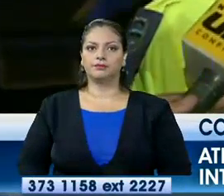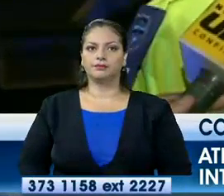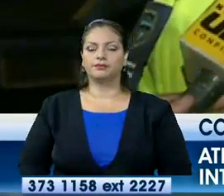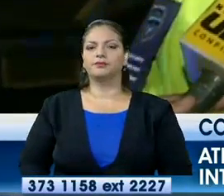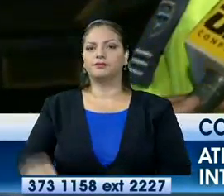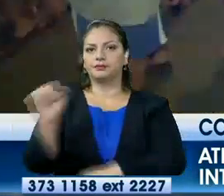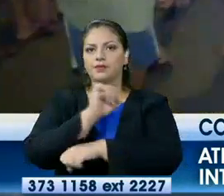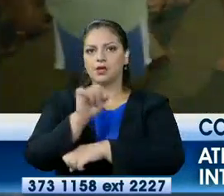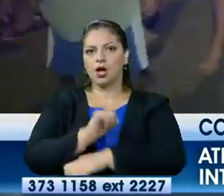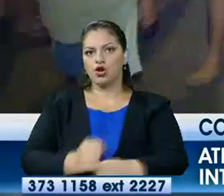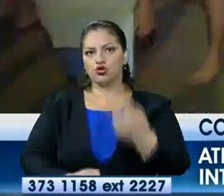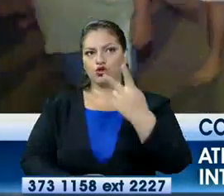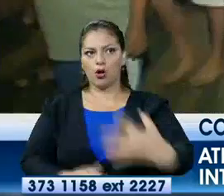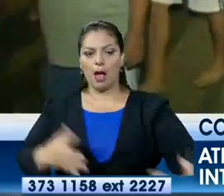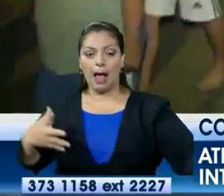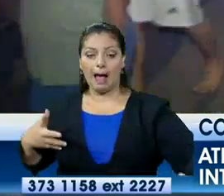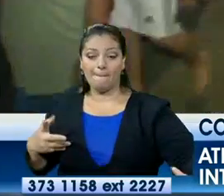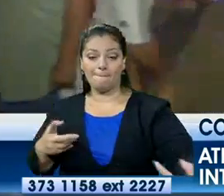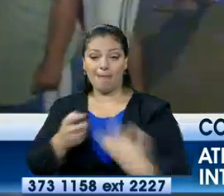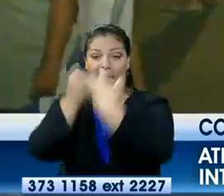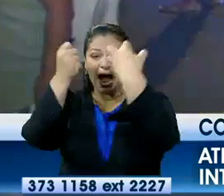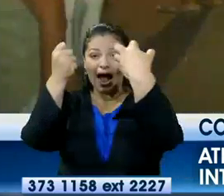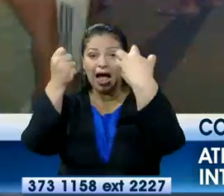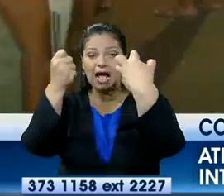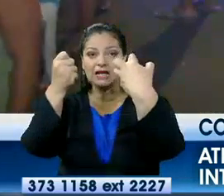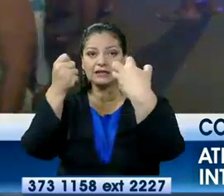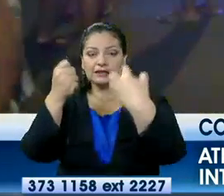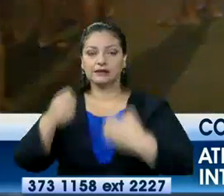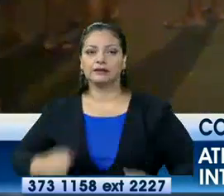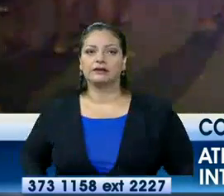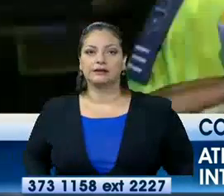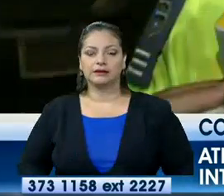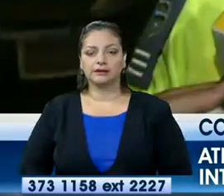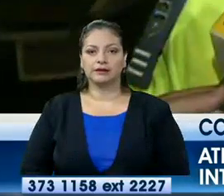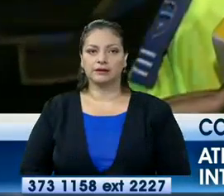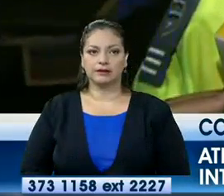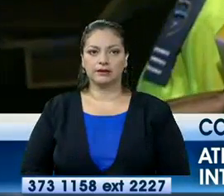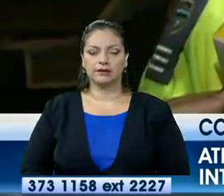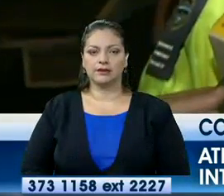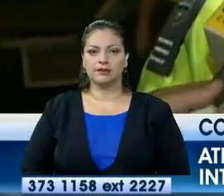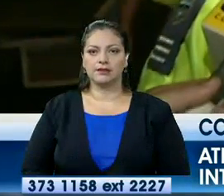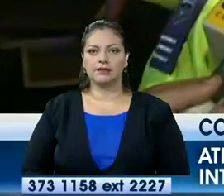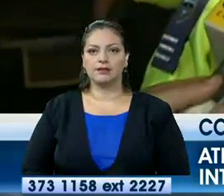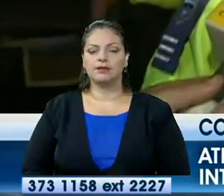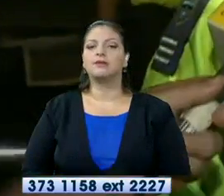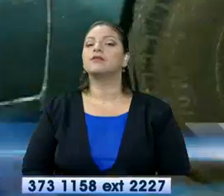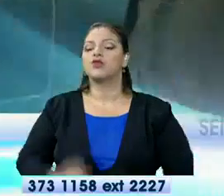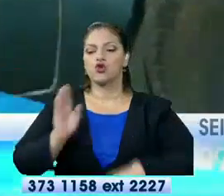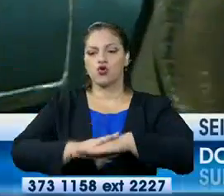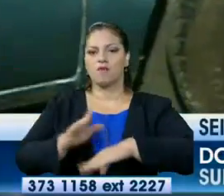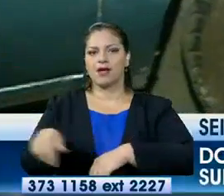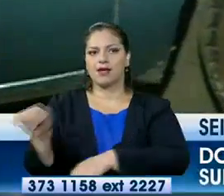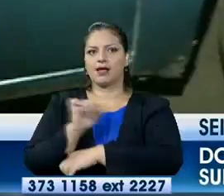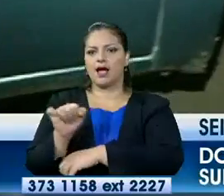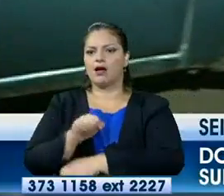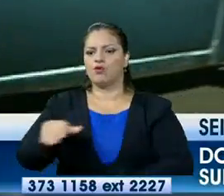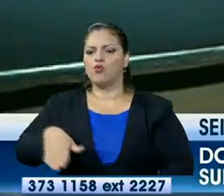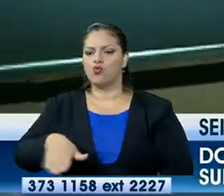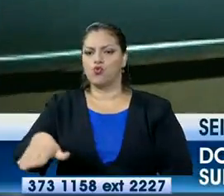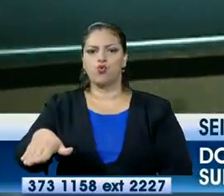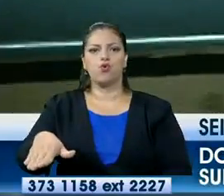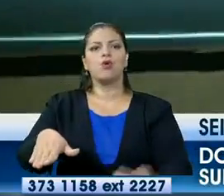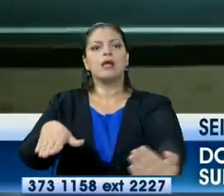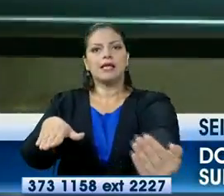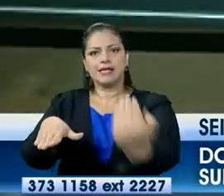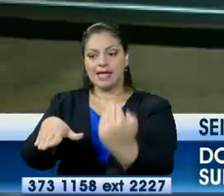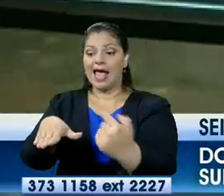frontal. Prácticamente uno de los vehículos invadió el carril. Los dos accidentes